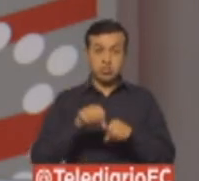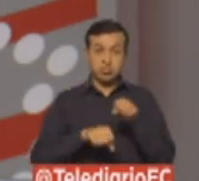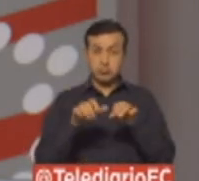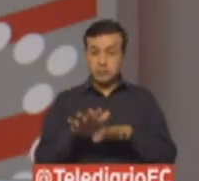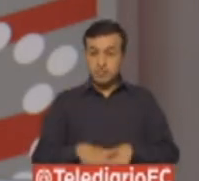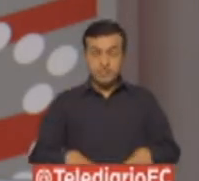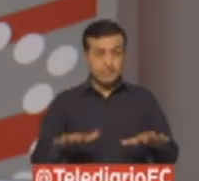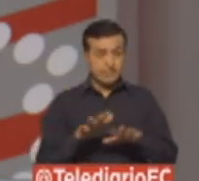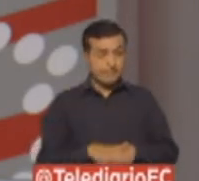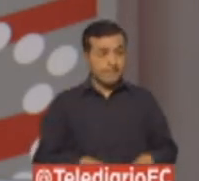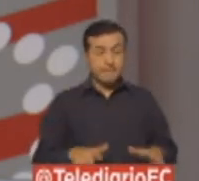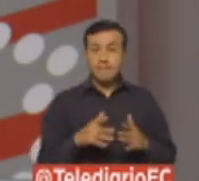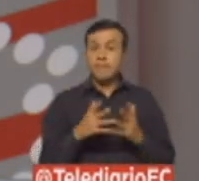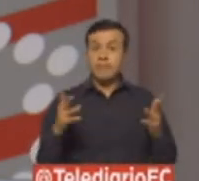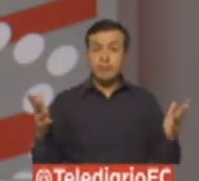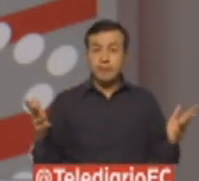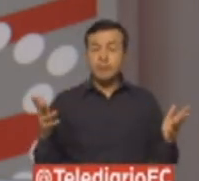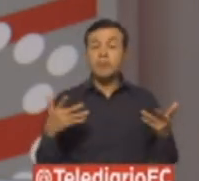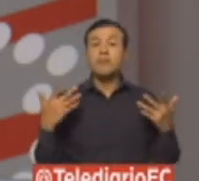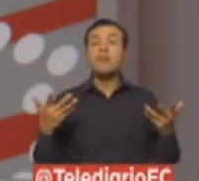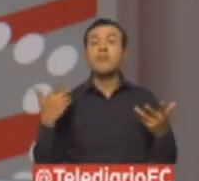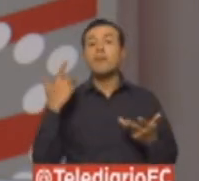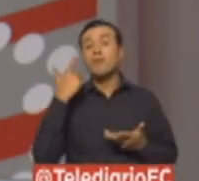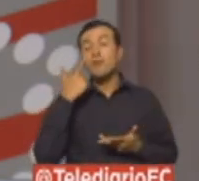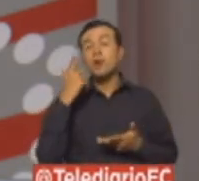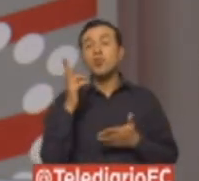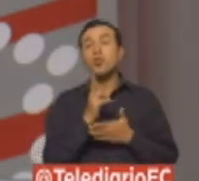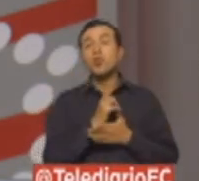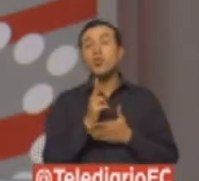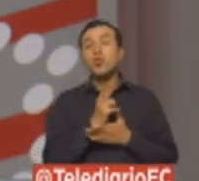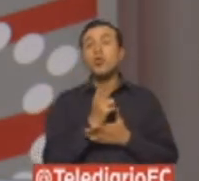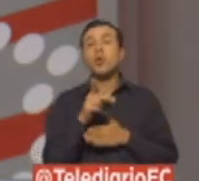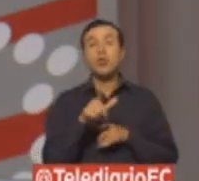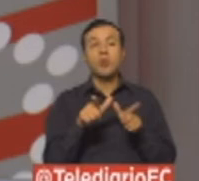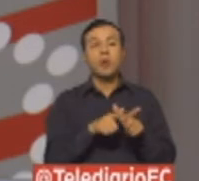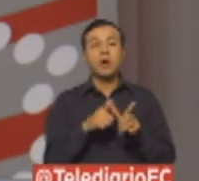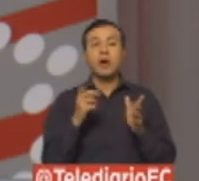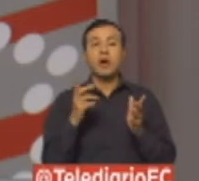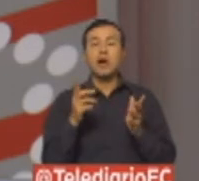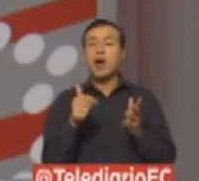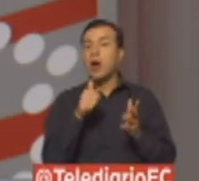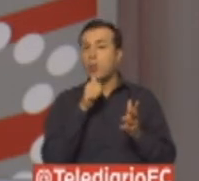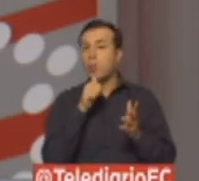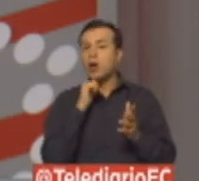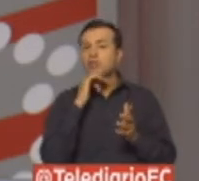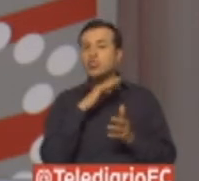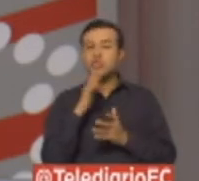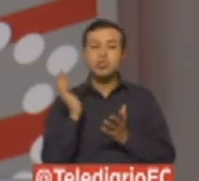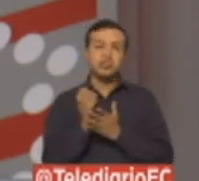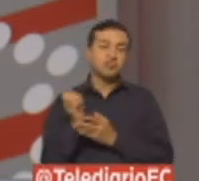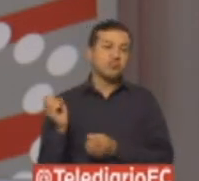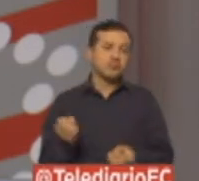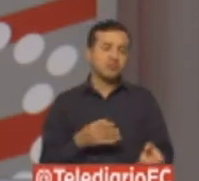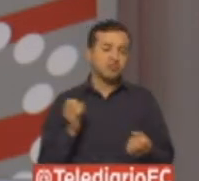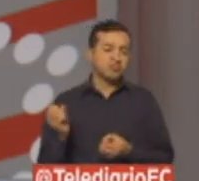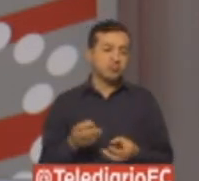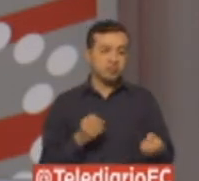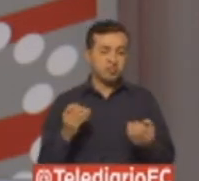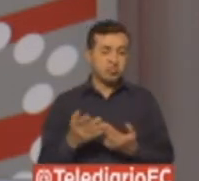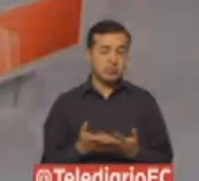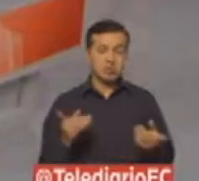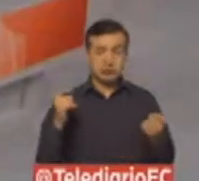riachuelos sequías están siendo utilizados como sitios de descarga de agua sin tratamiento lo que hace que